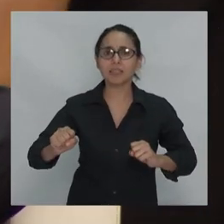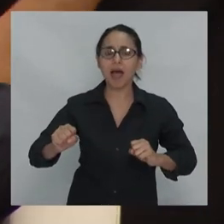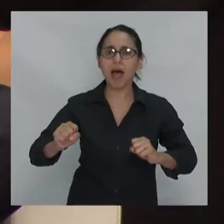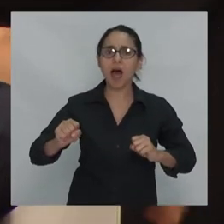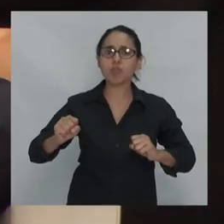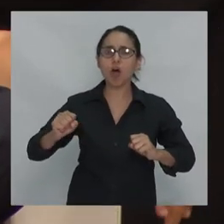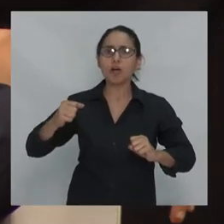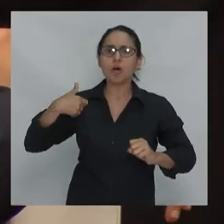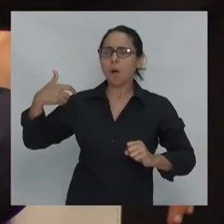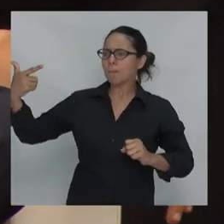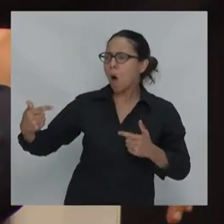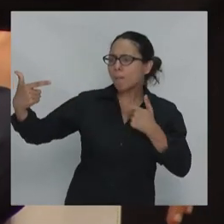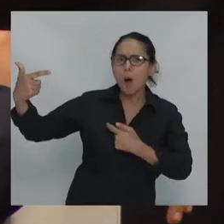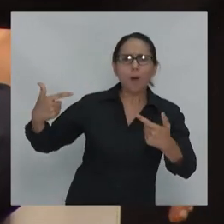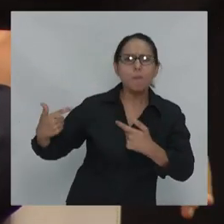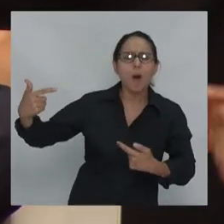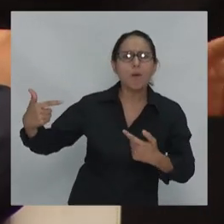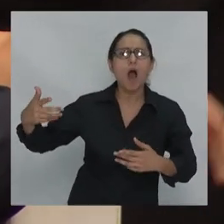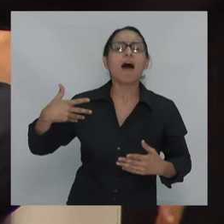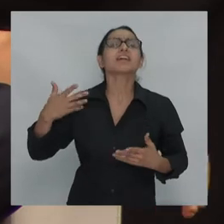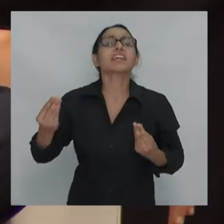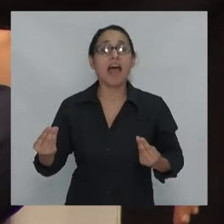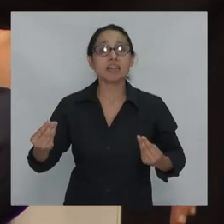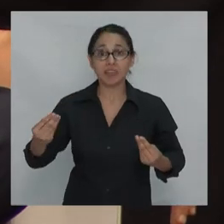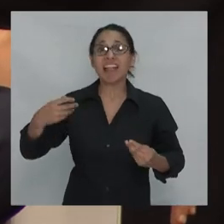gente dice que soy el político más aplomado de Colombia.